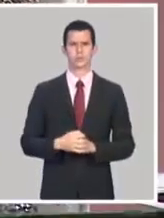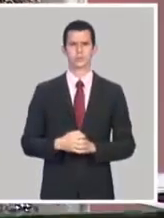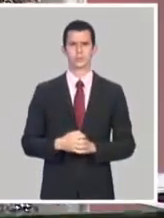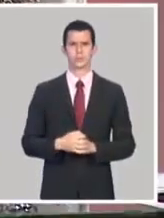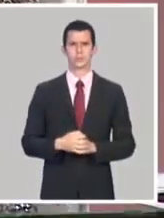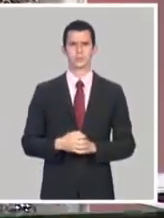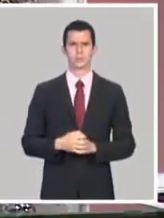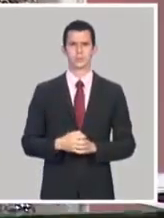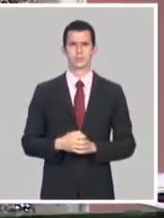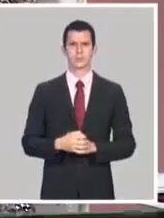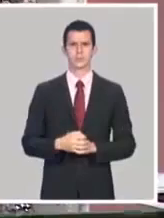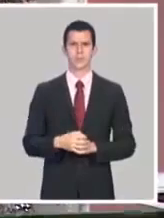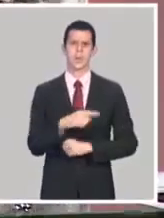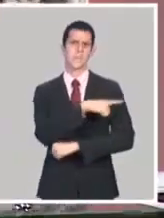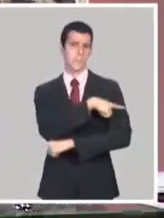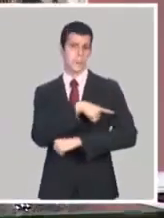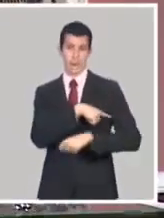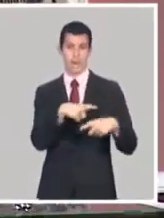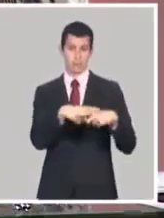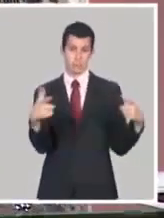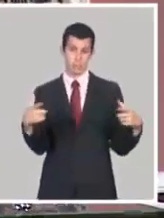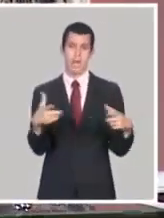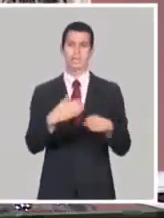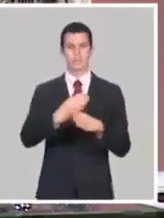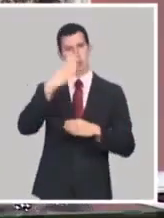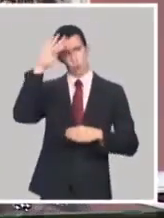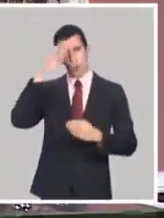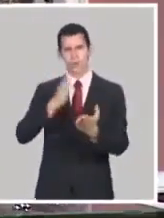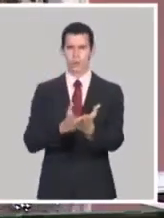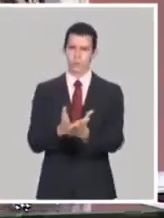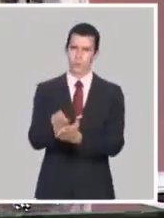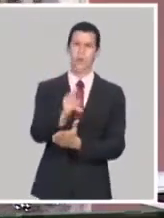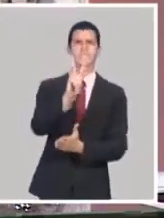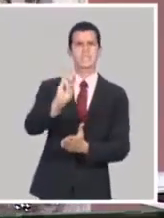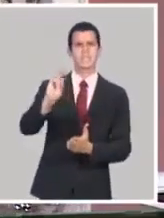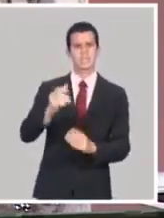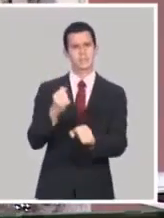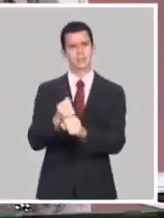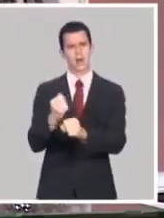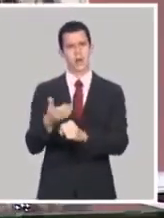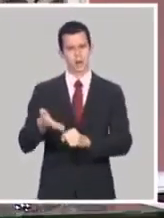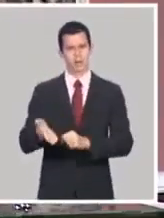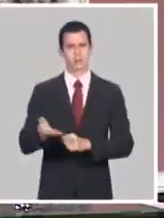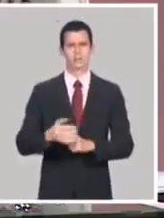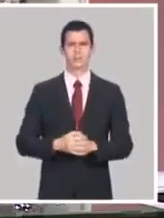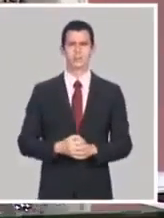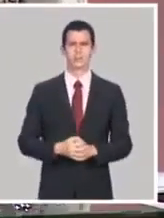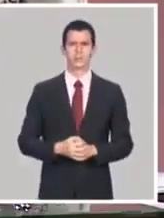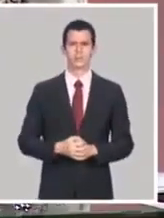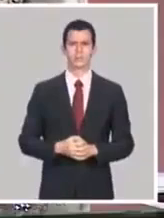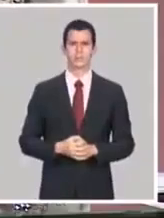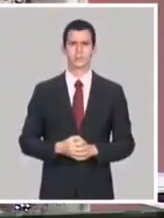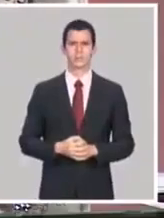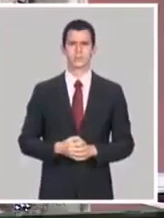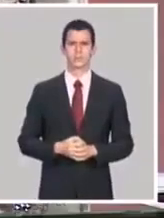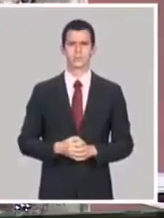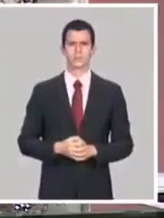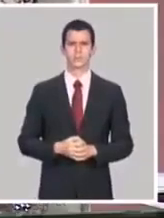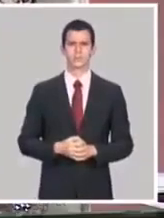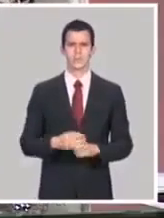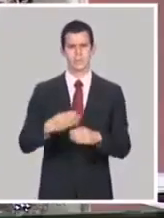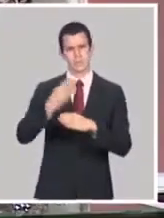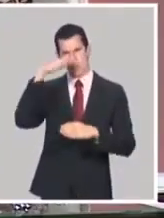y también eso ha ocurrido en otras provincias es decir son instituciones que se han mantenido trabajando que no realmente no han tenido otras